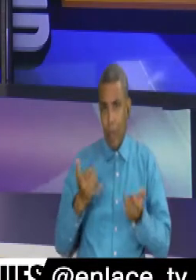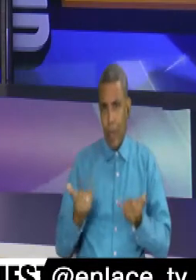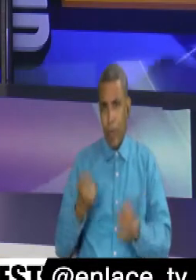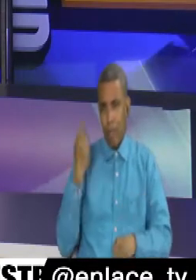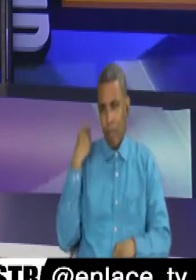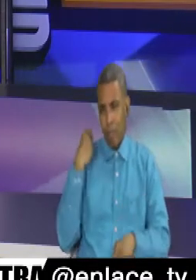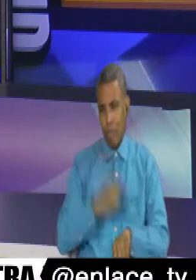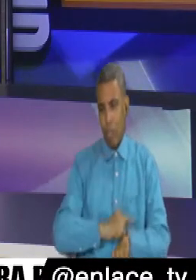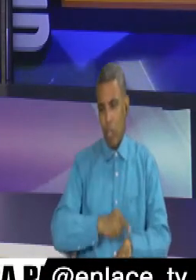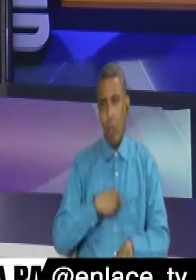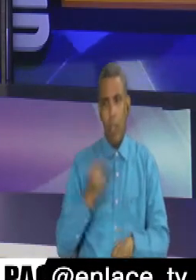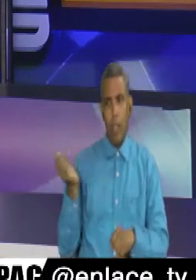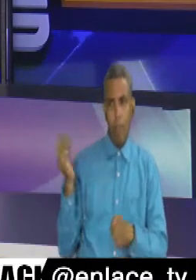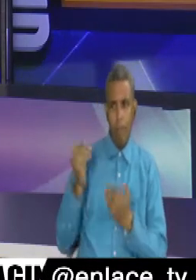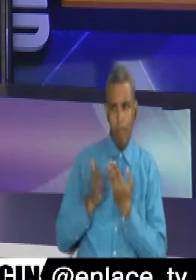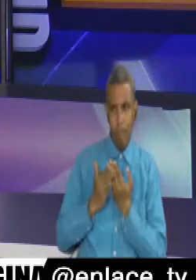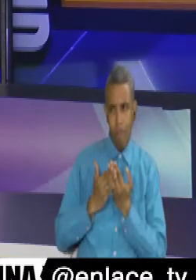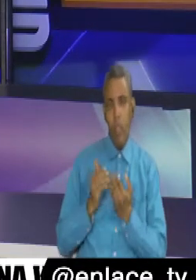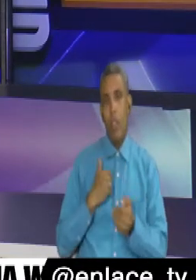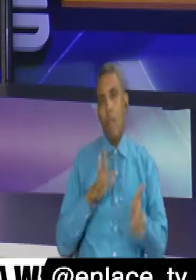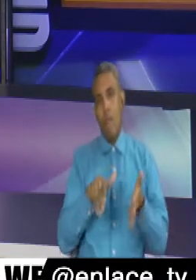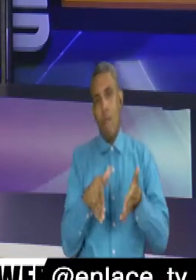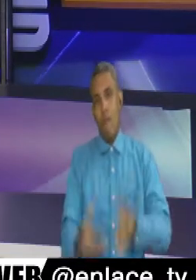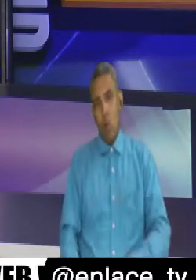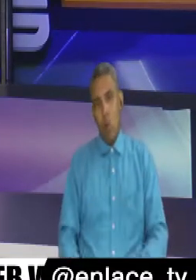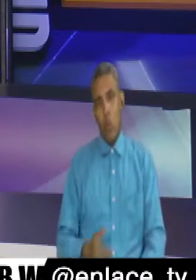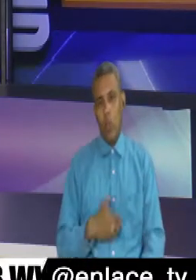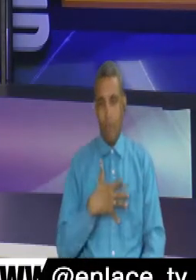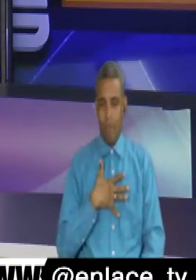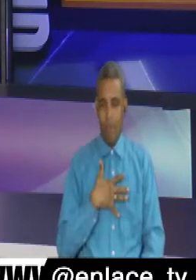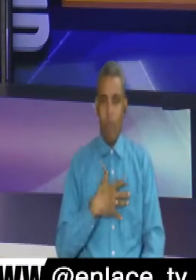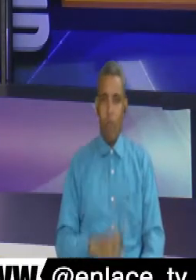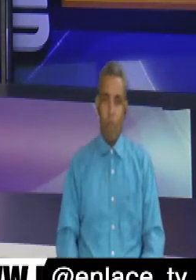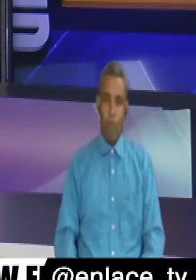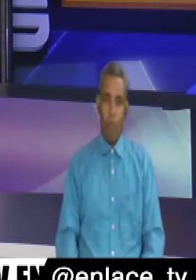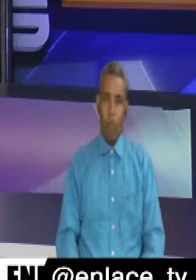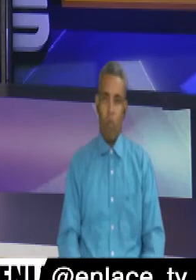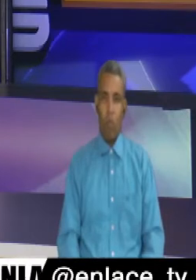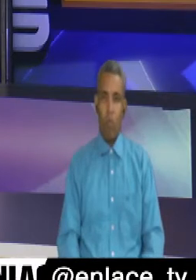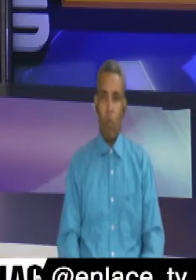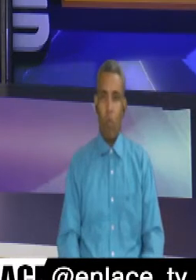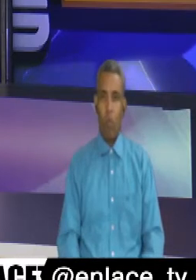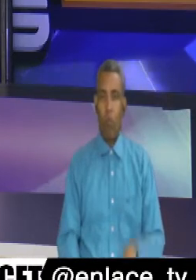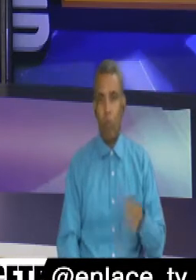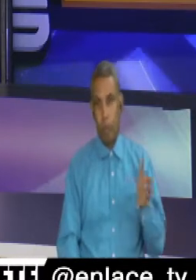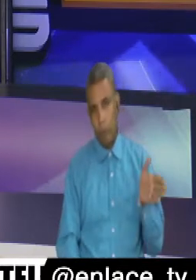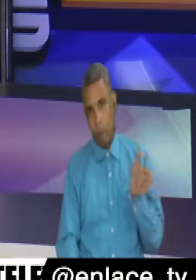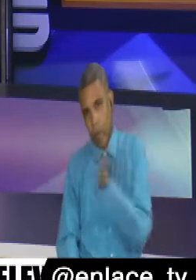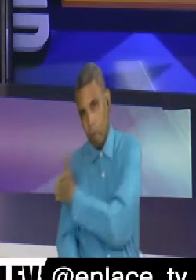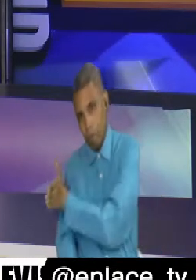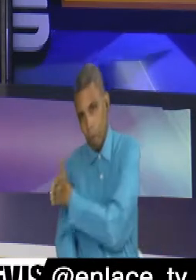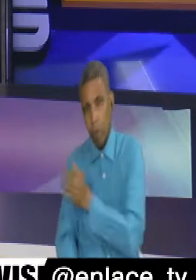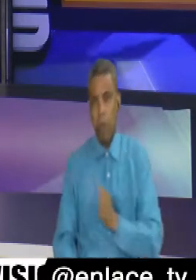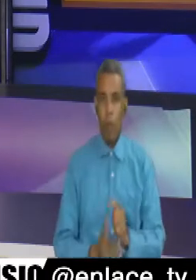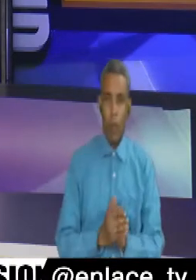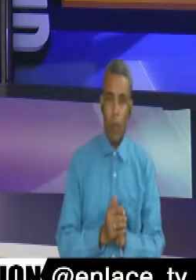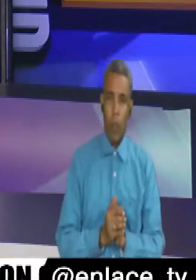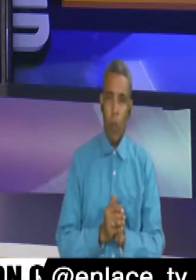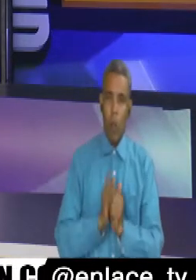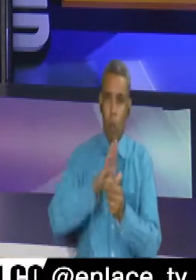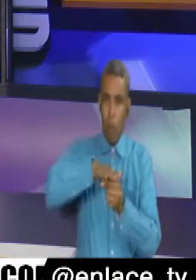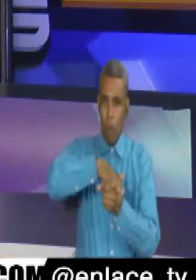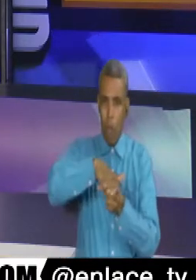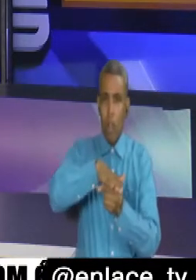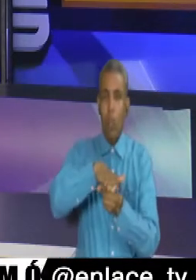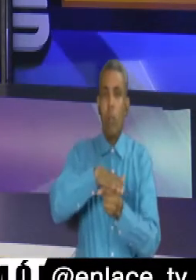pocos minutos falleció en la Clínica Magdalena producto de este trágico accidente. En otras noticias, preocupados están los habitantes del barrio San